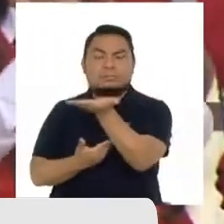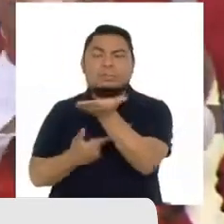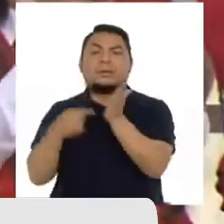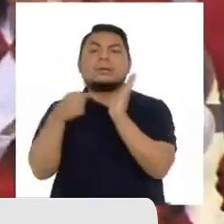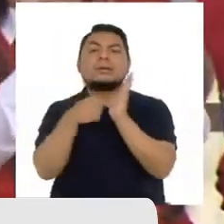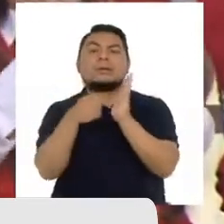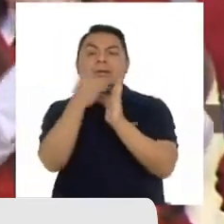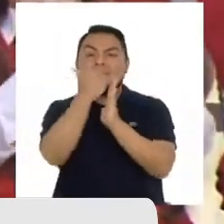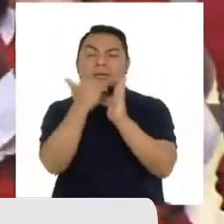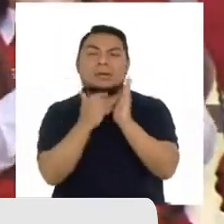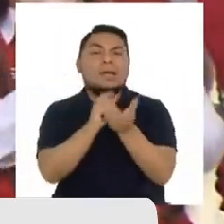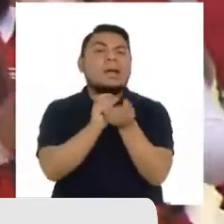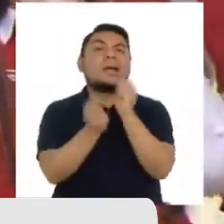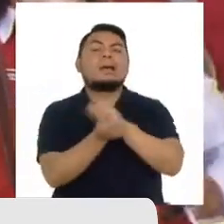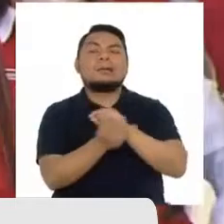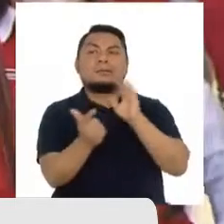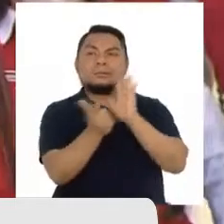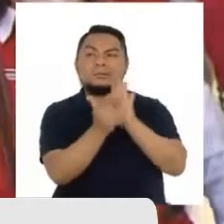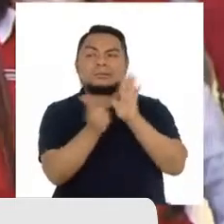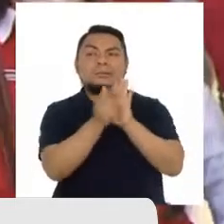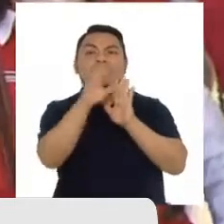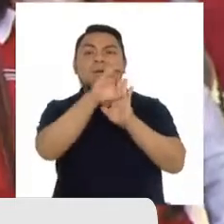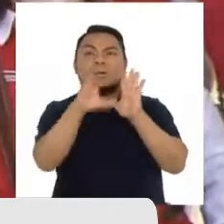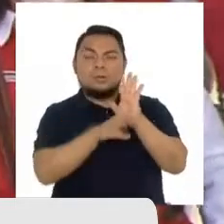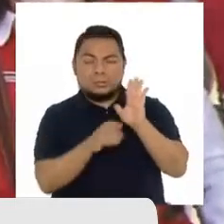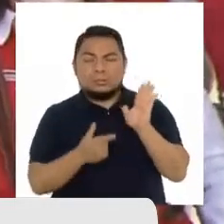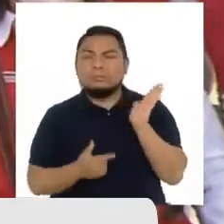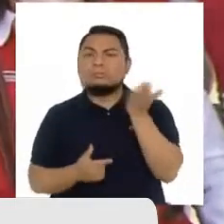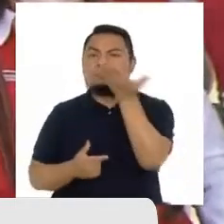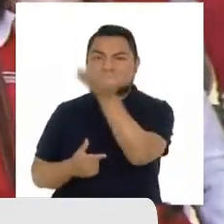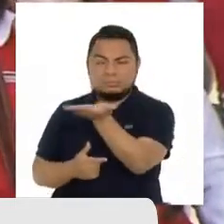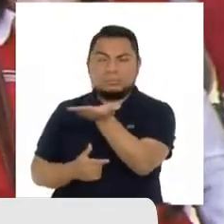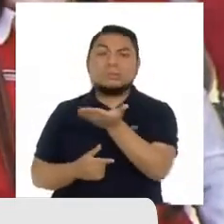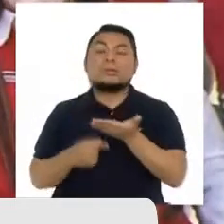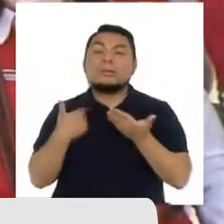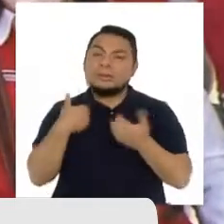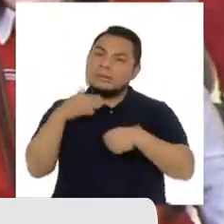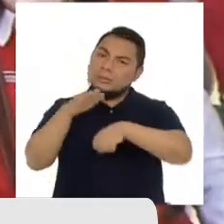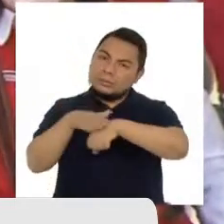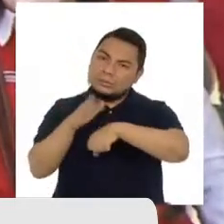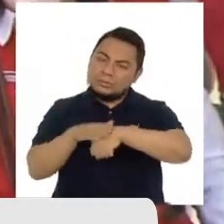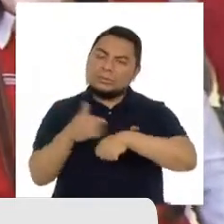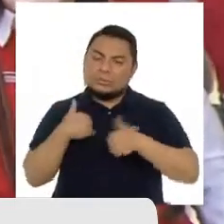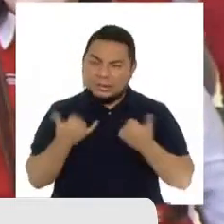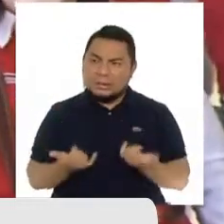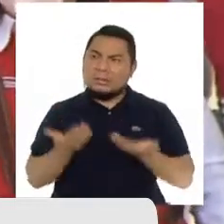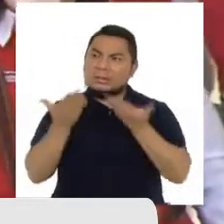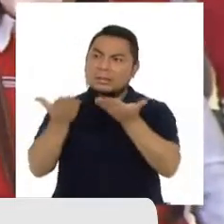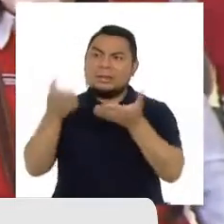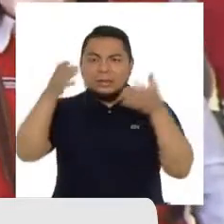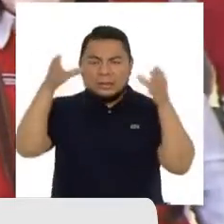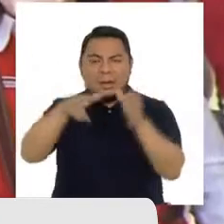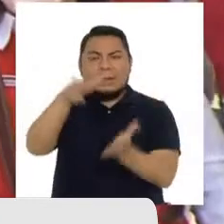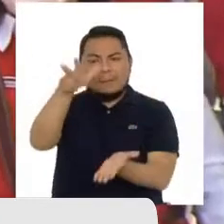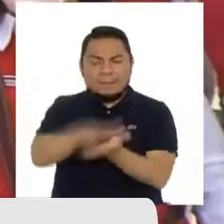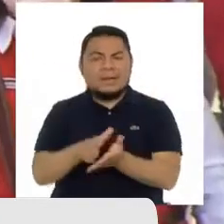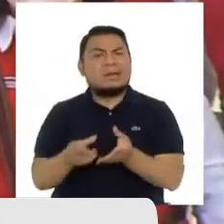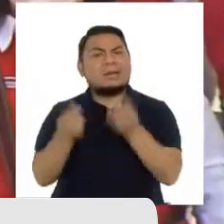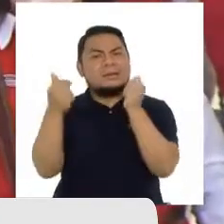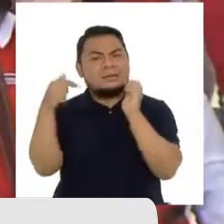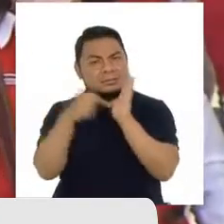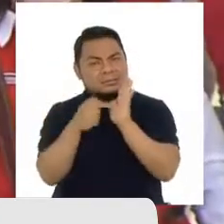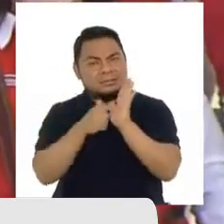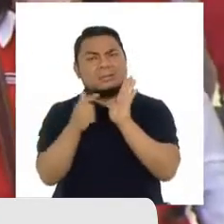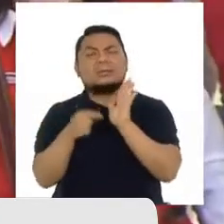paquete de reformas legales y constitucionales y exhorto desde aquí a que se apruebe inmediatamente